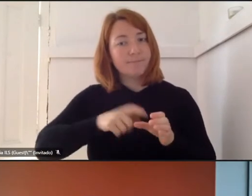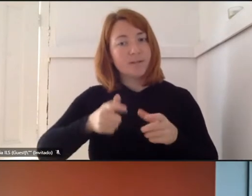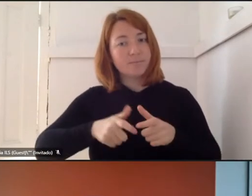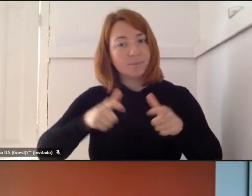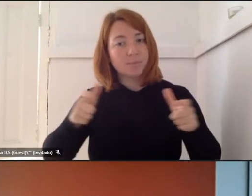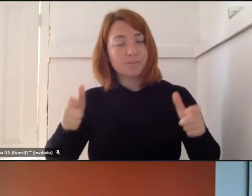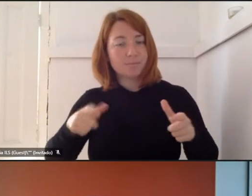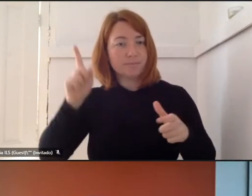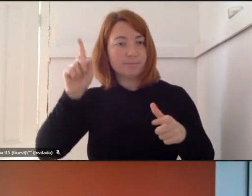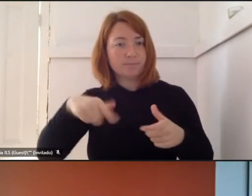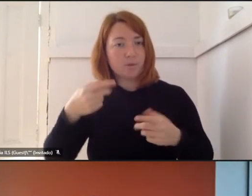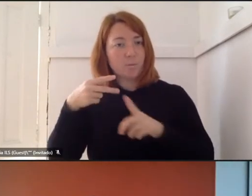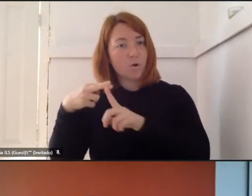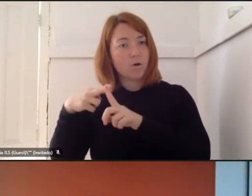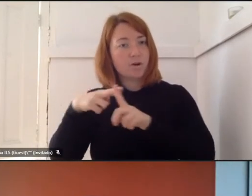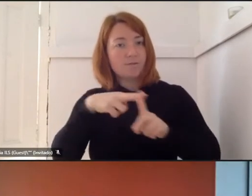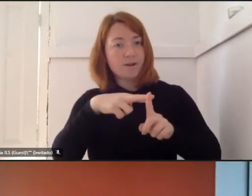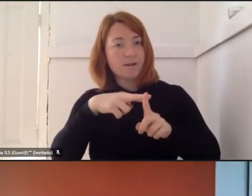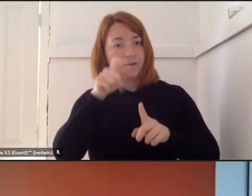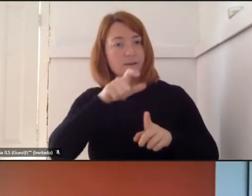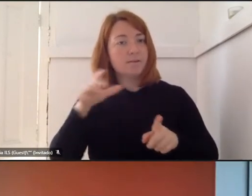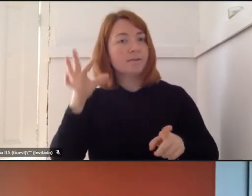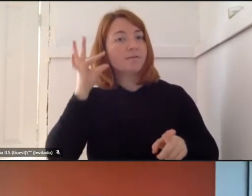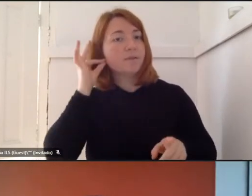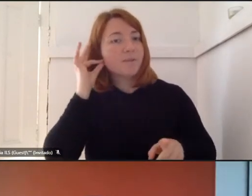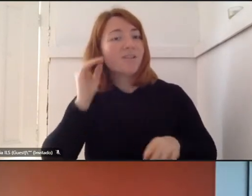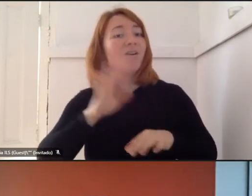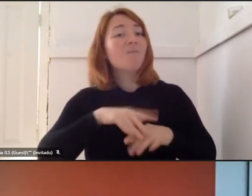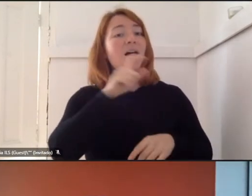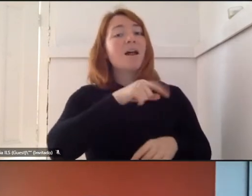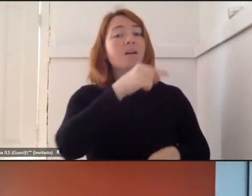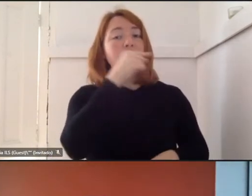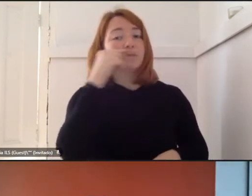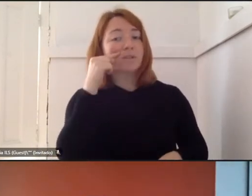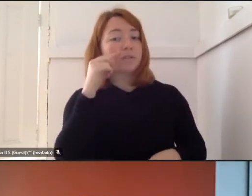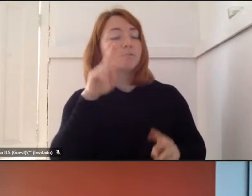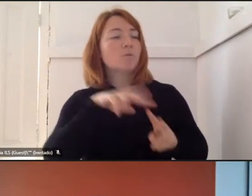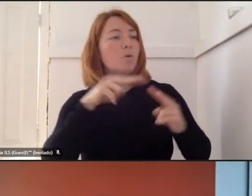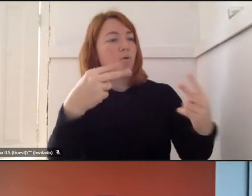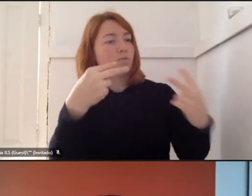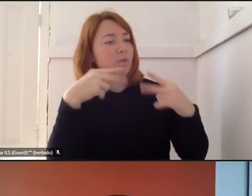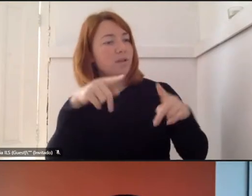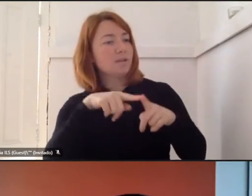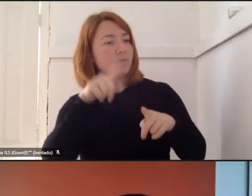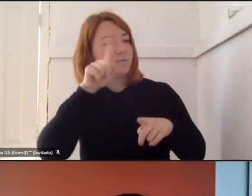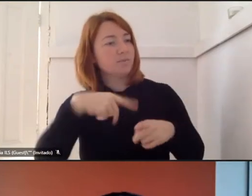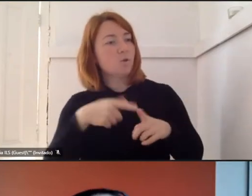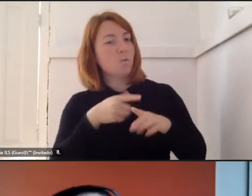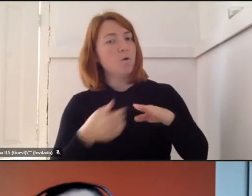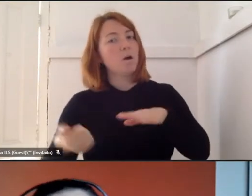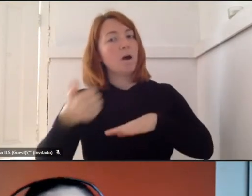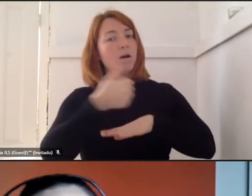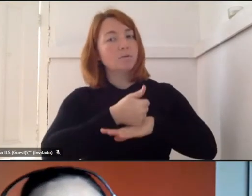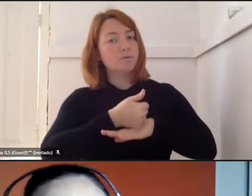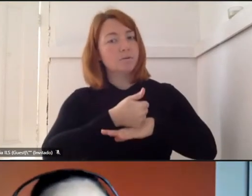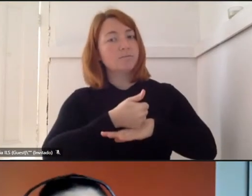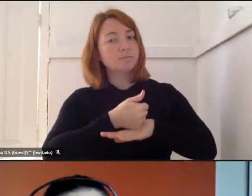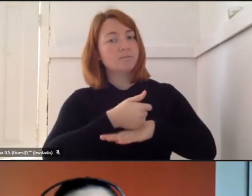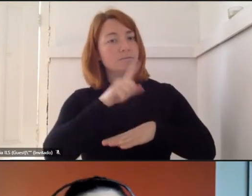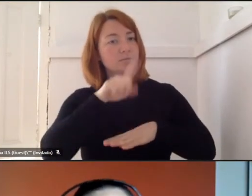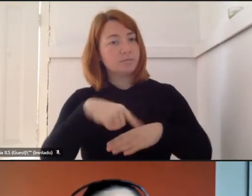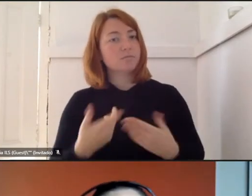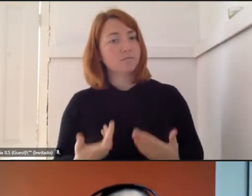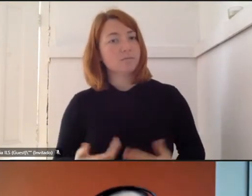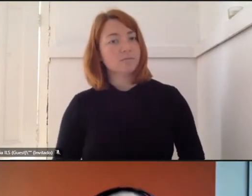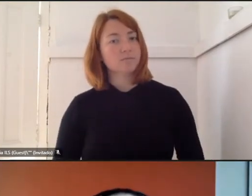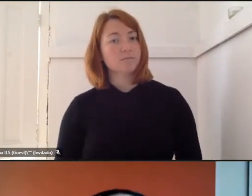esos referentes femeninos también a los chicos y que nos vean como con autoridad, para, porque bueno, se va a tener